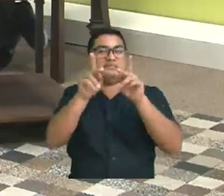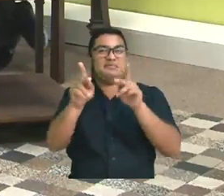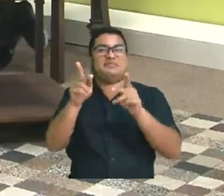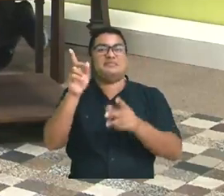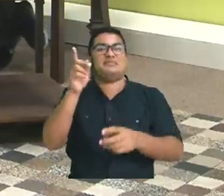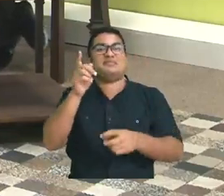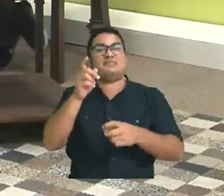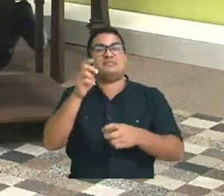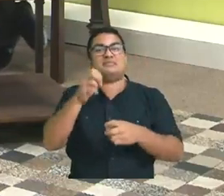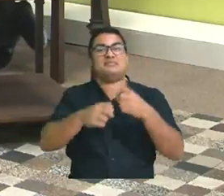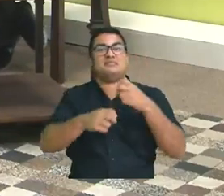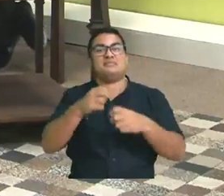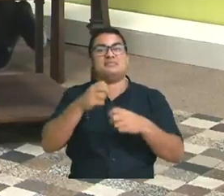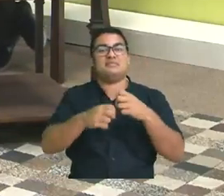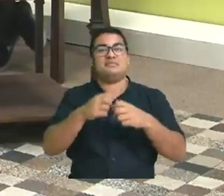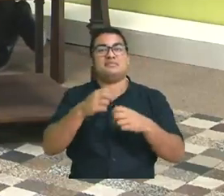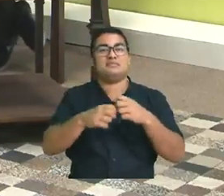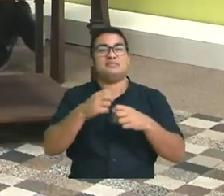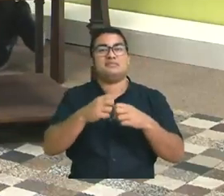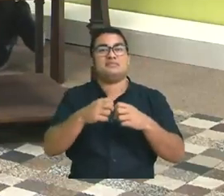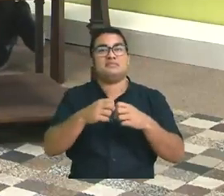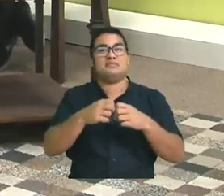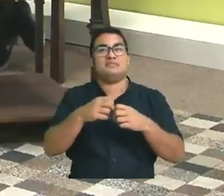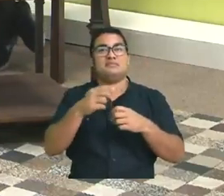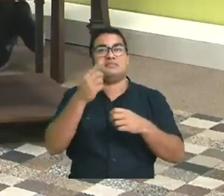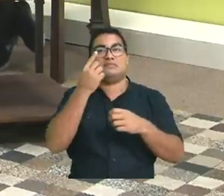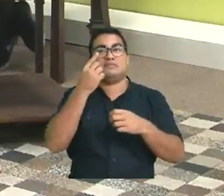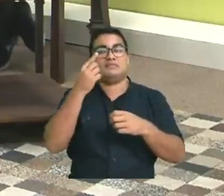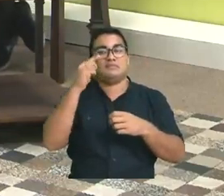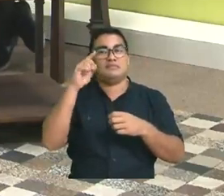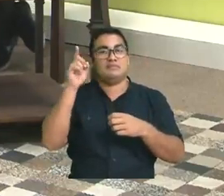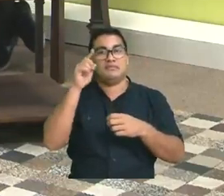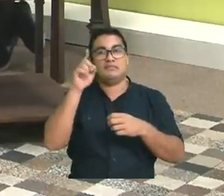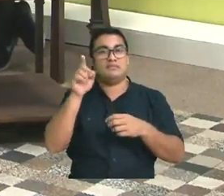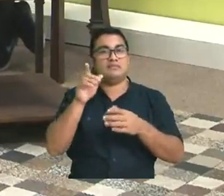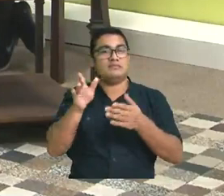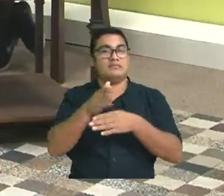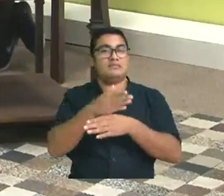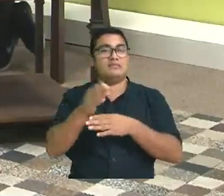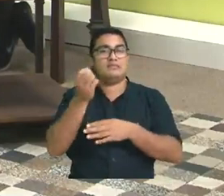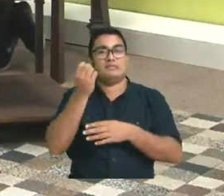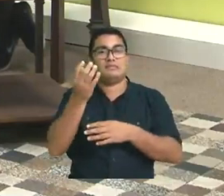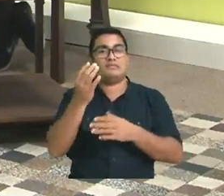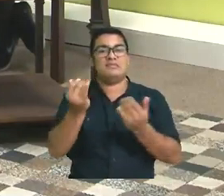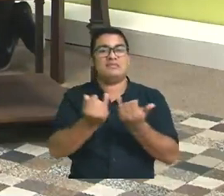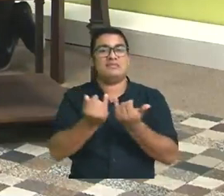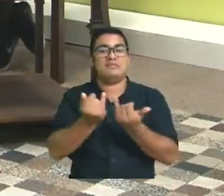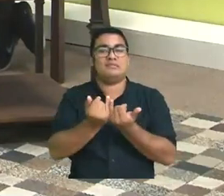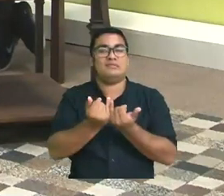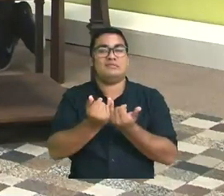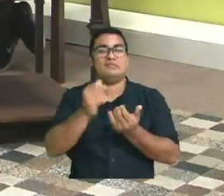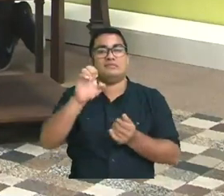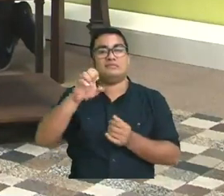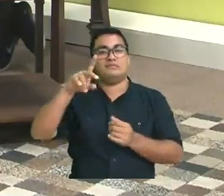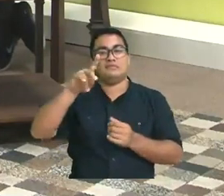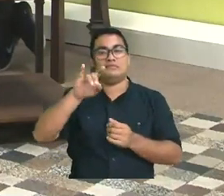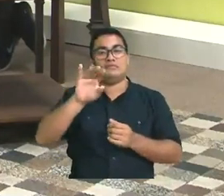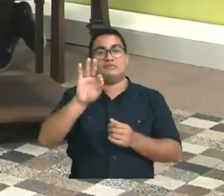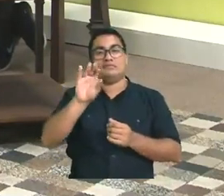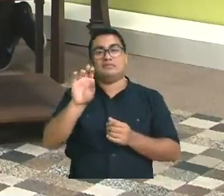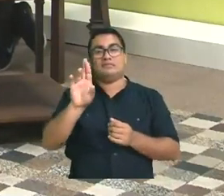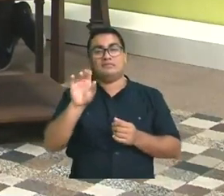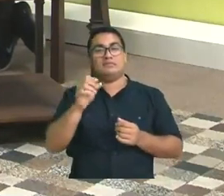va a tener que es un movimiento involuntario de los párpados ante estímulos dolorosos y al mismo tiempo epífora, que es